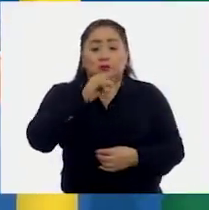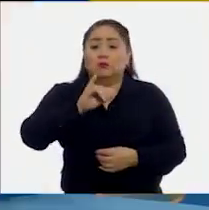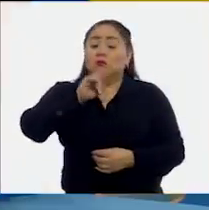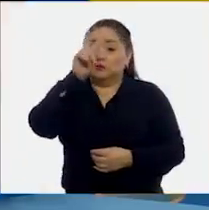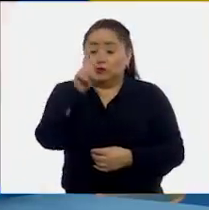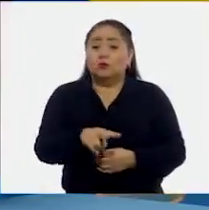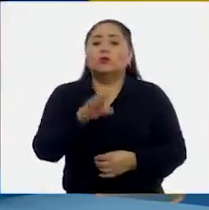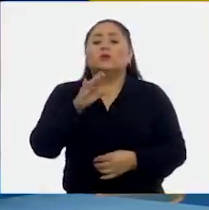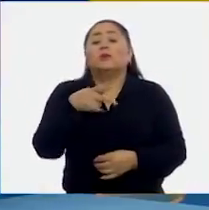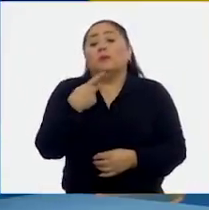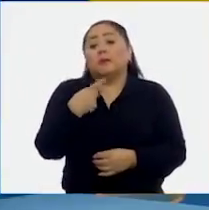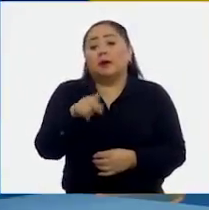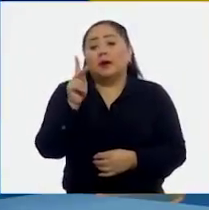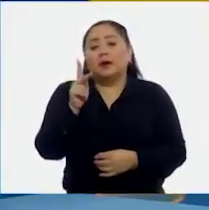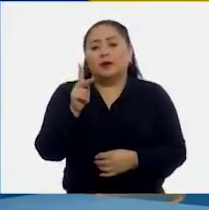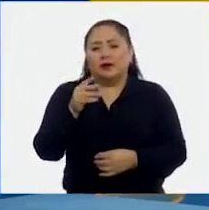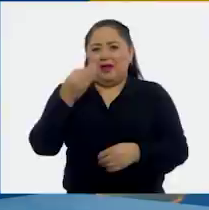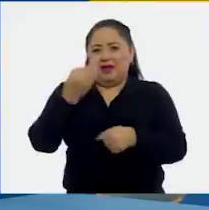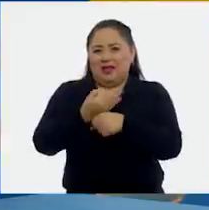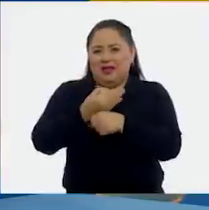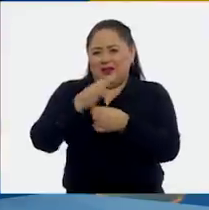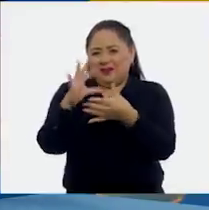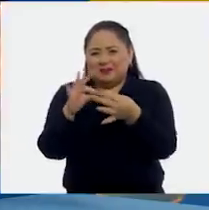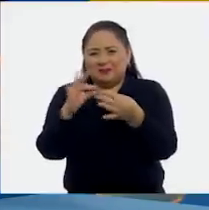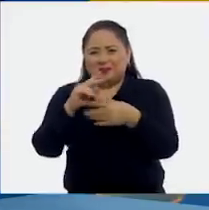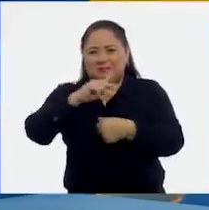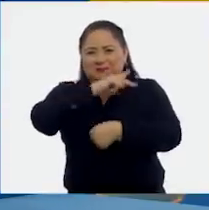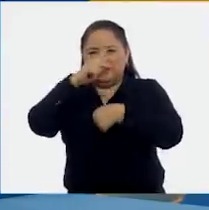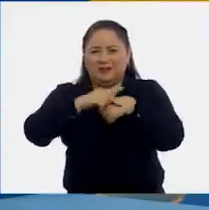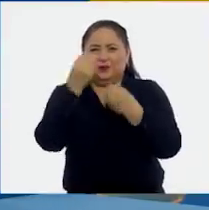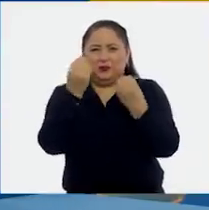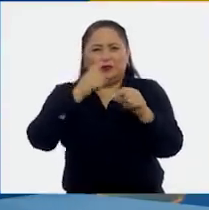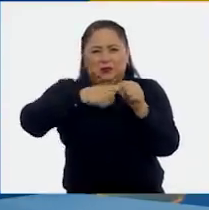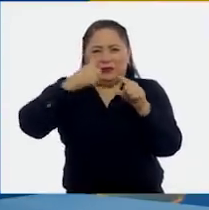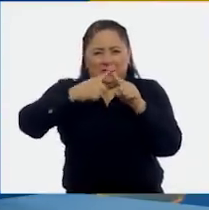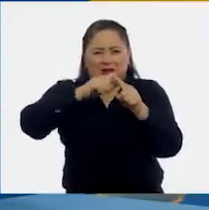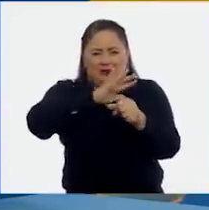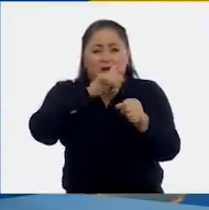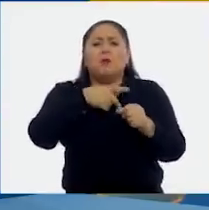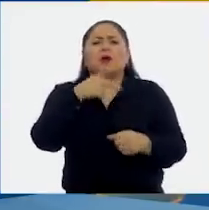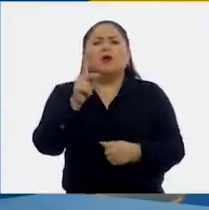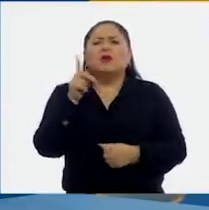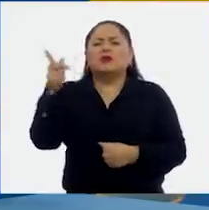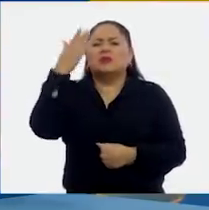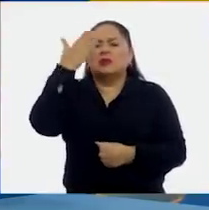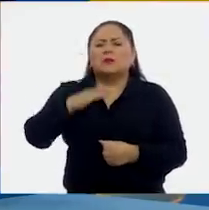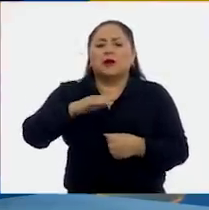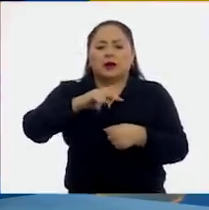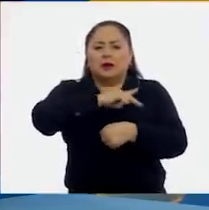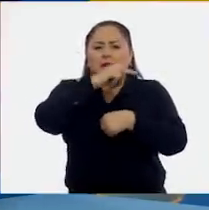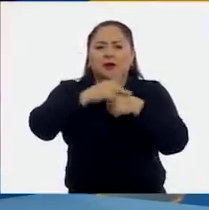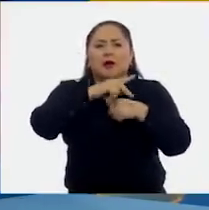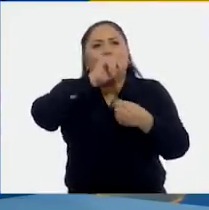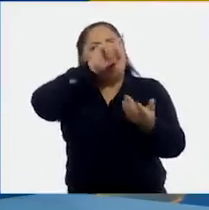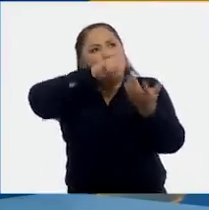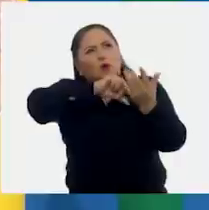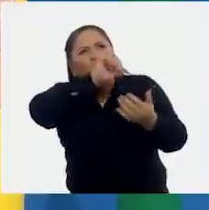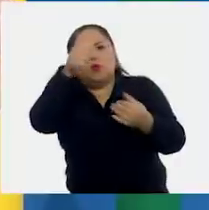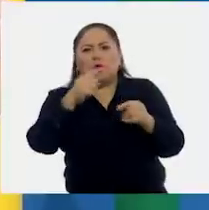Efectivamente. Por cierto, ya que hablamos de países con muchas especies, ¿qué sabes acerca de los países megadiversos?